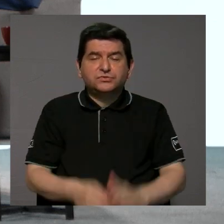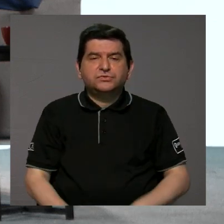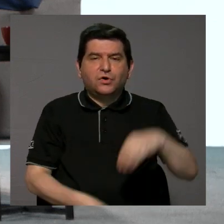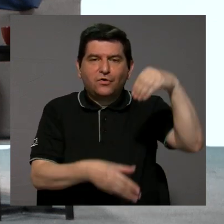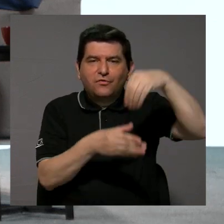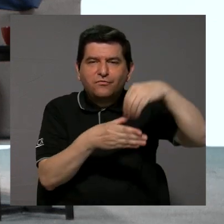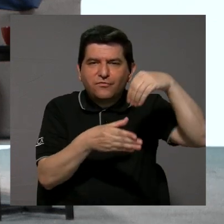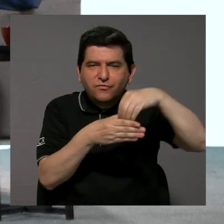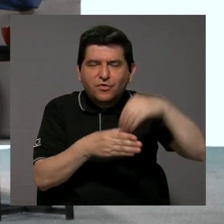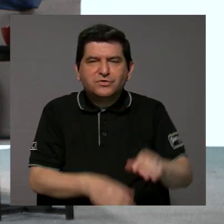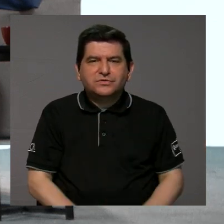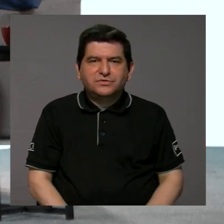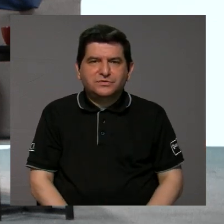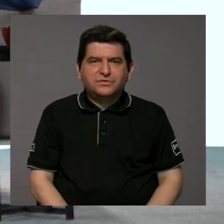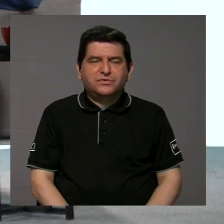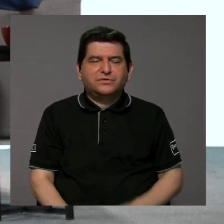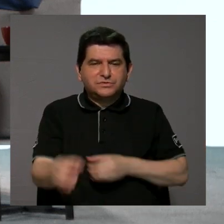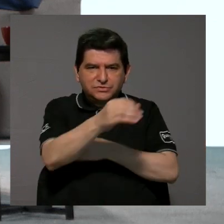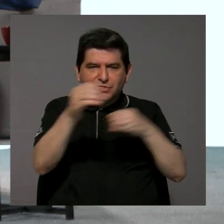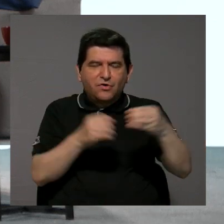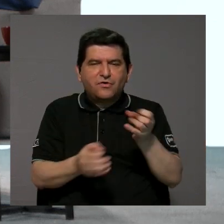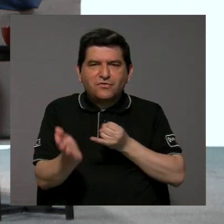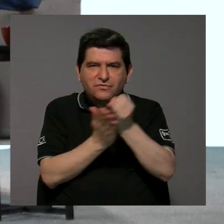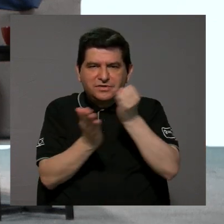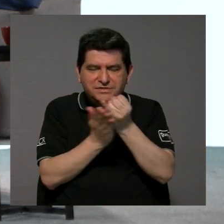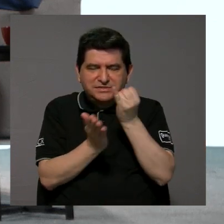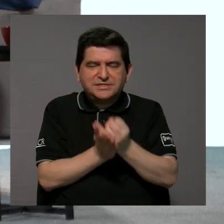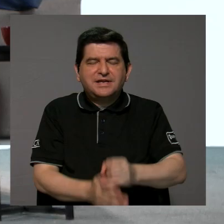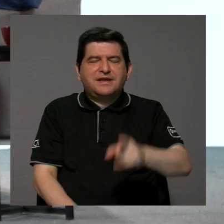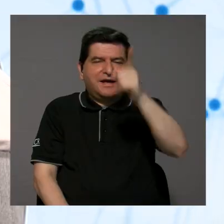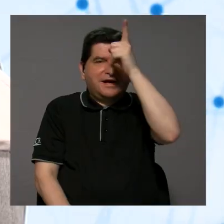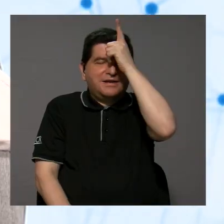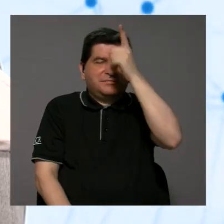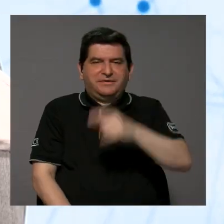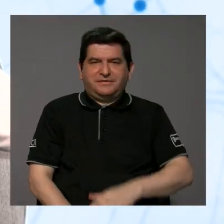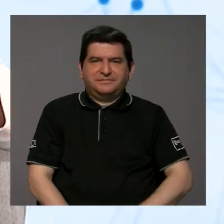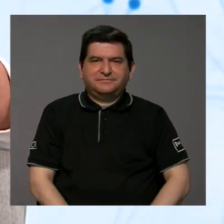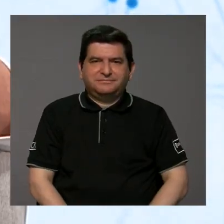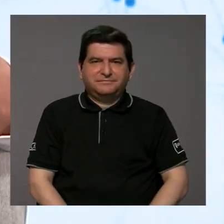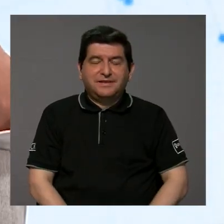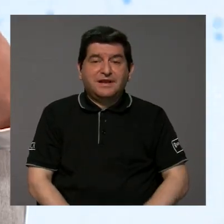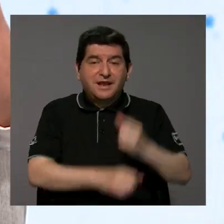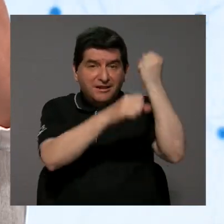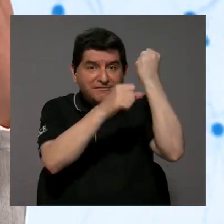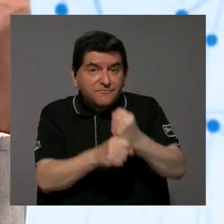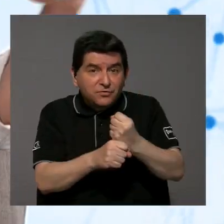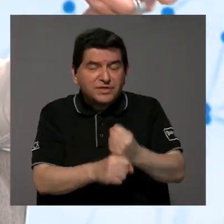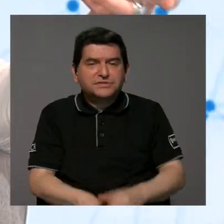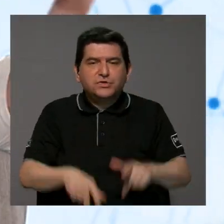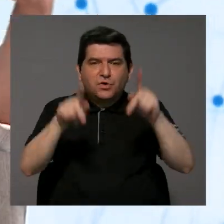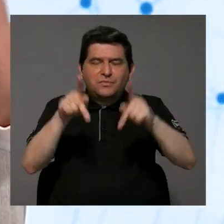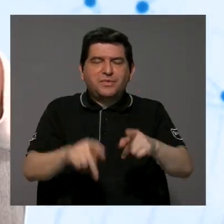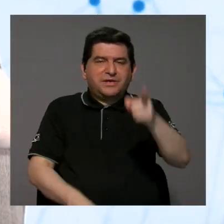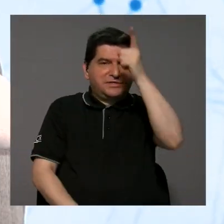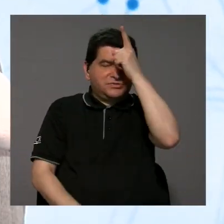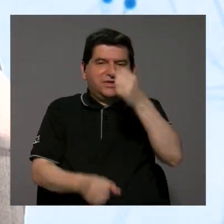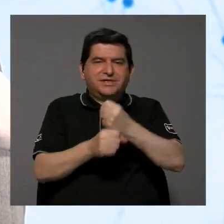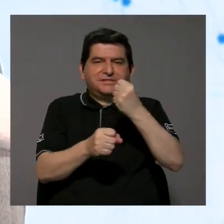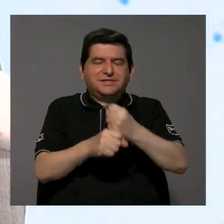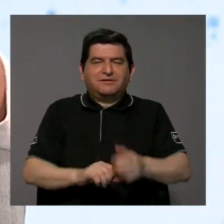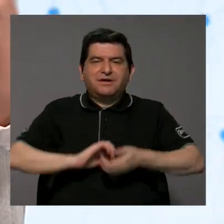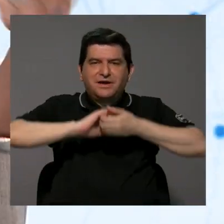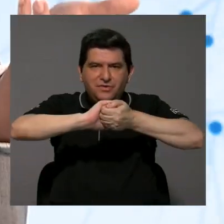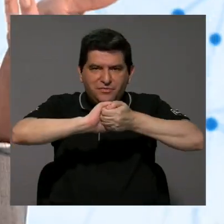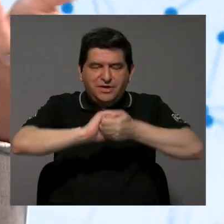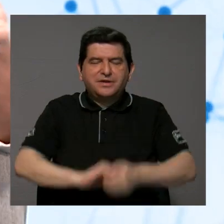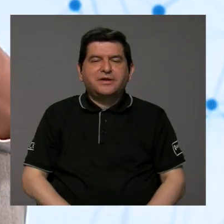fondos de la Agencia de Investigación DFG alemana, que es una fundación para personas alemanas que trabajan en cooperación